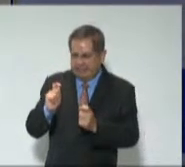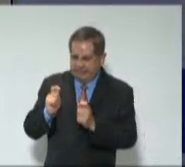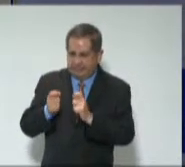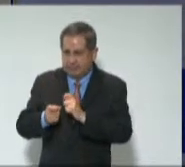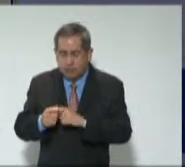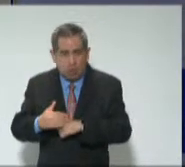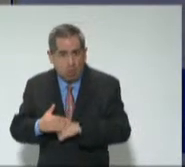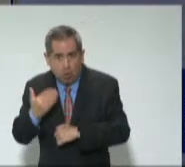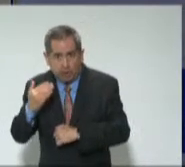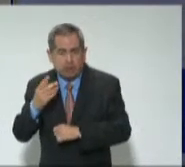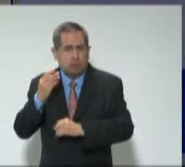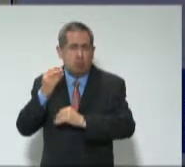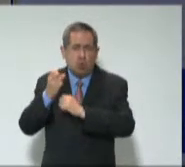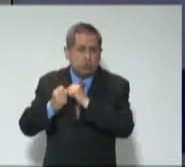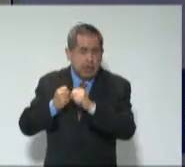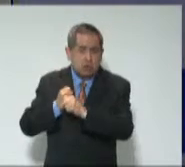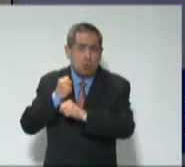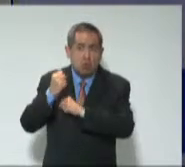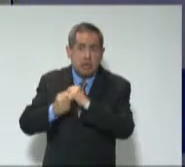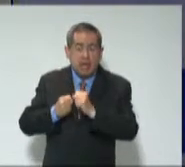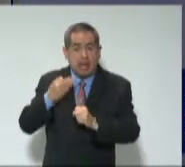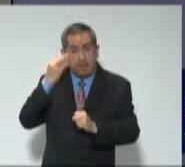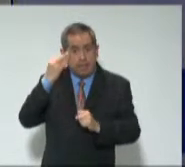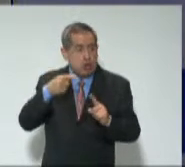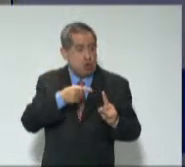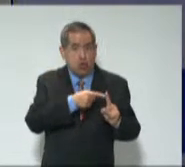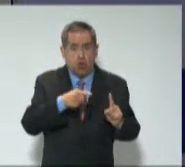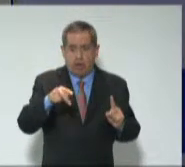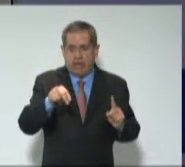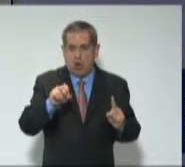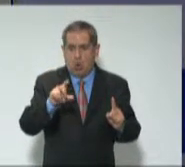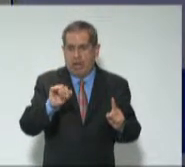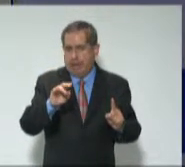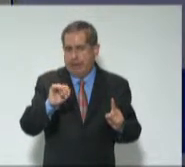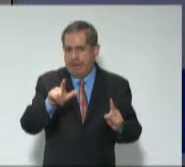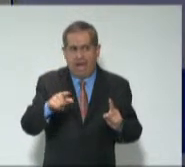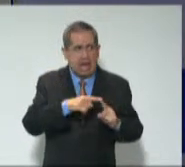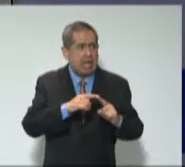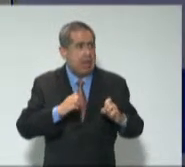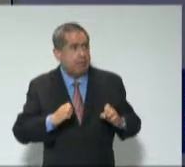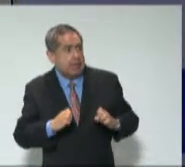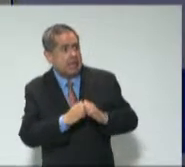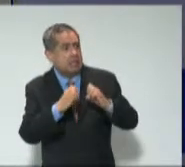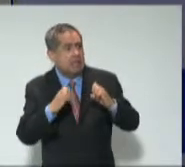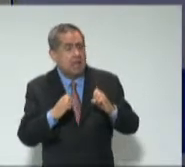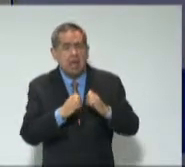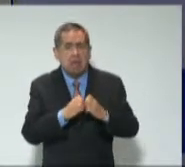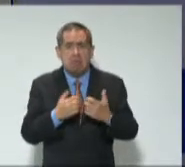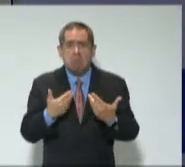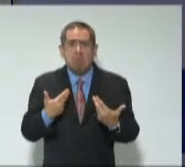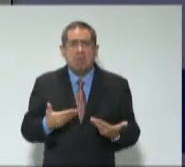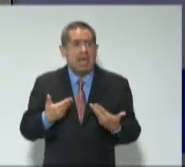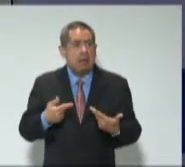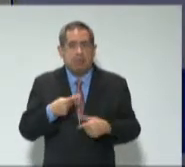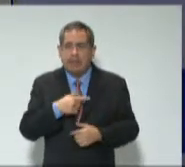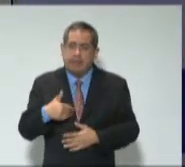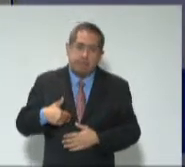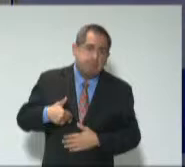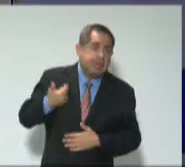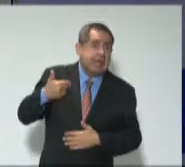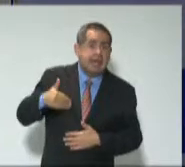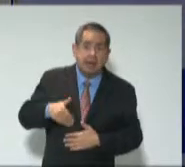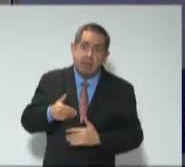décadas durante el periodo neoliberal las emergencias se convirtieron en terreno fértil para esa corrupción